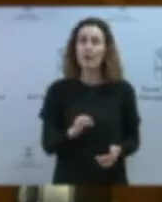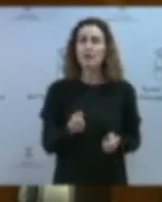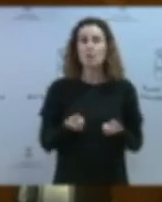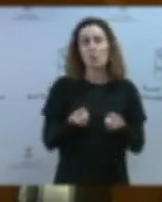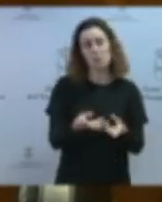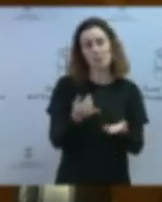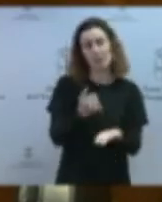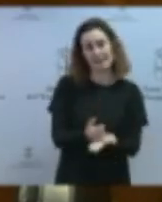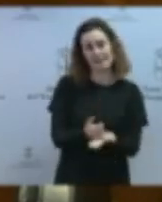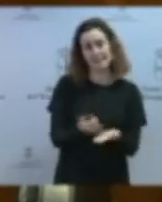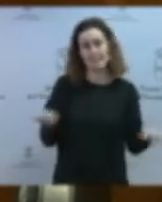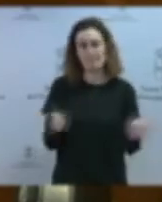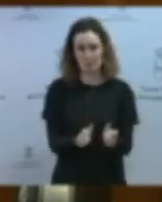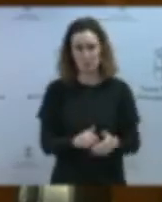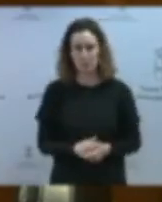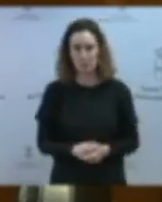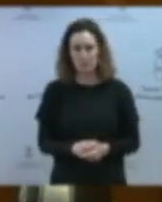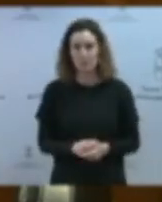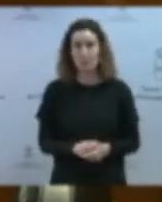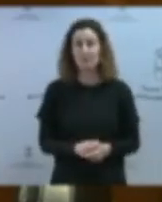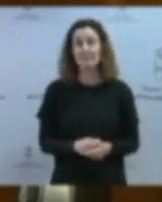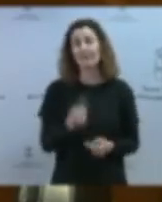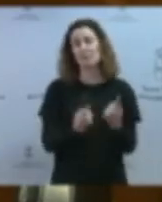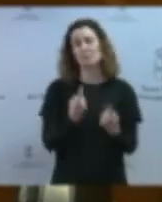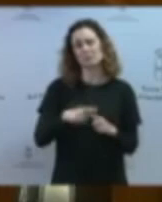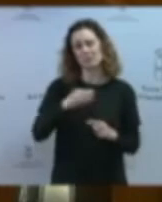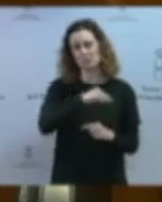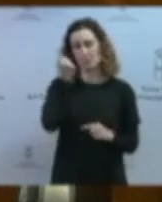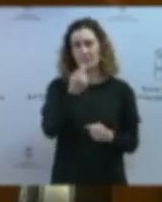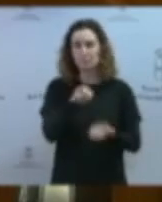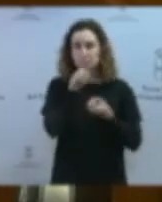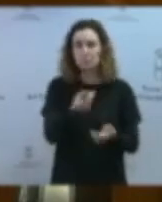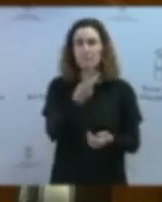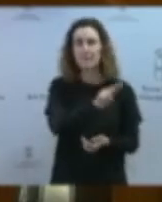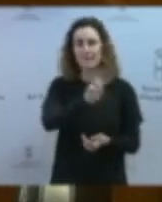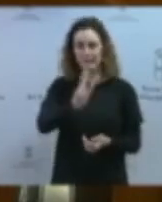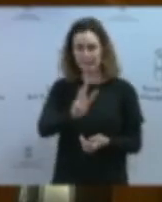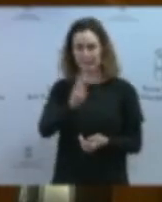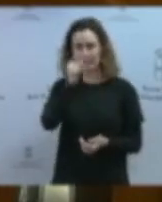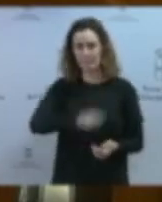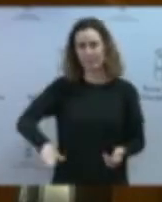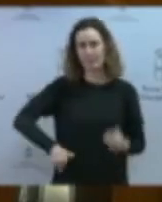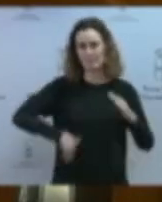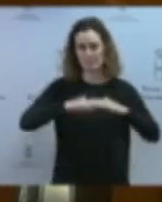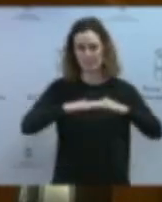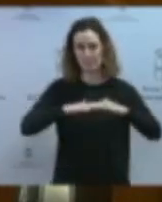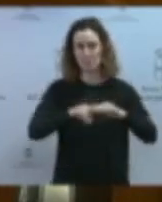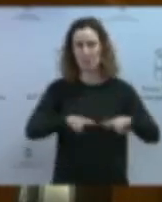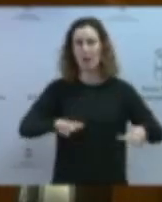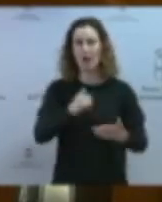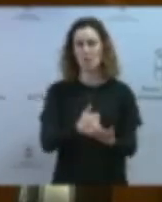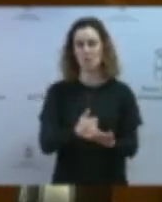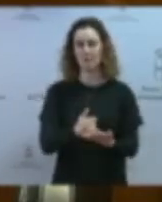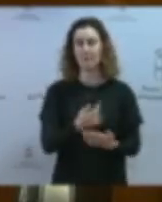se olvidan. Nuestros ratios son 23 alumnos máximo en infantil. 23. En España son 25. En primaria estamos